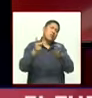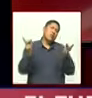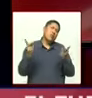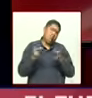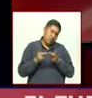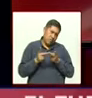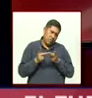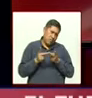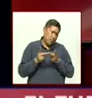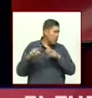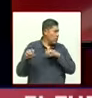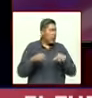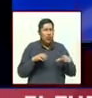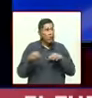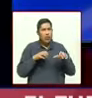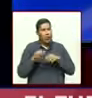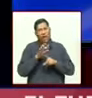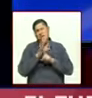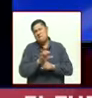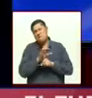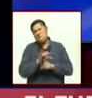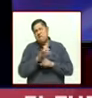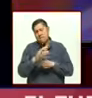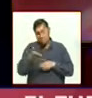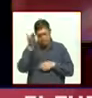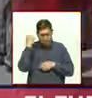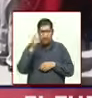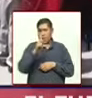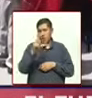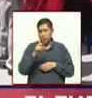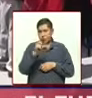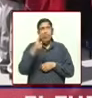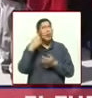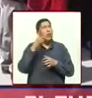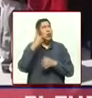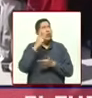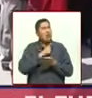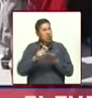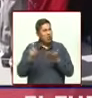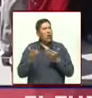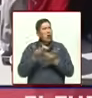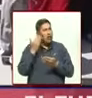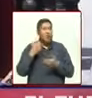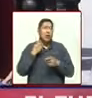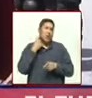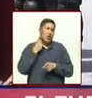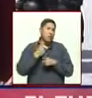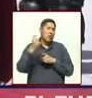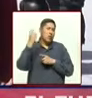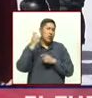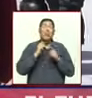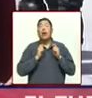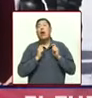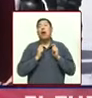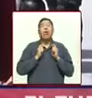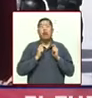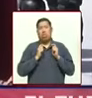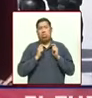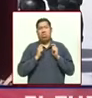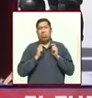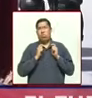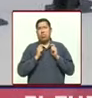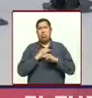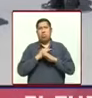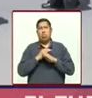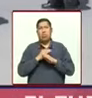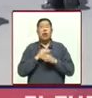desarrollando también esta medida de paralización desde el pasado lunes y eso está perjudicando con seguridad al turismo que se tiene en